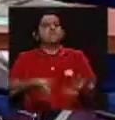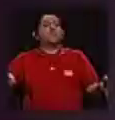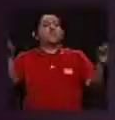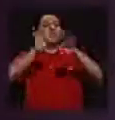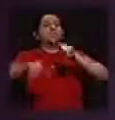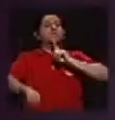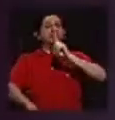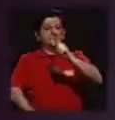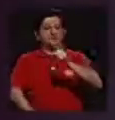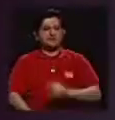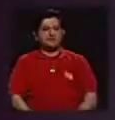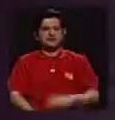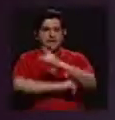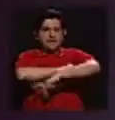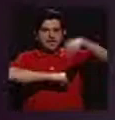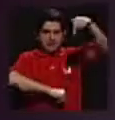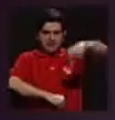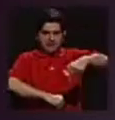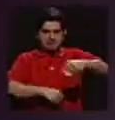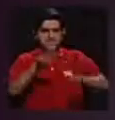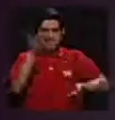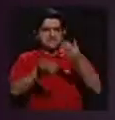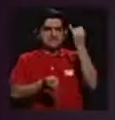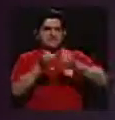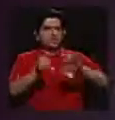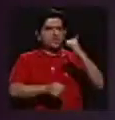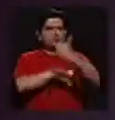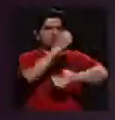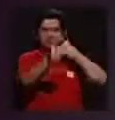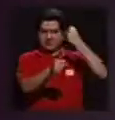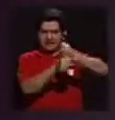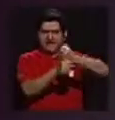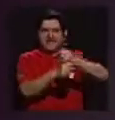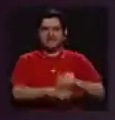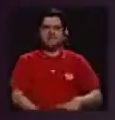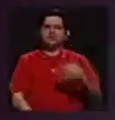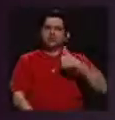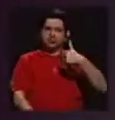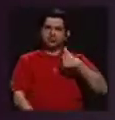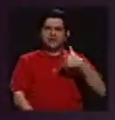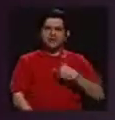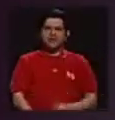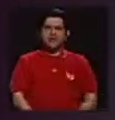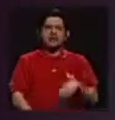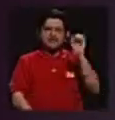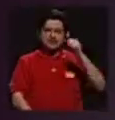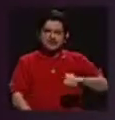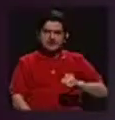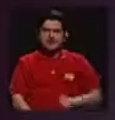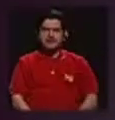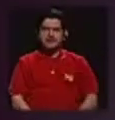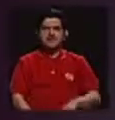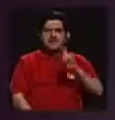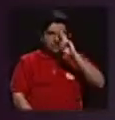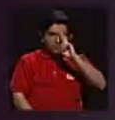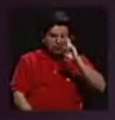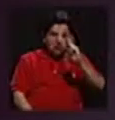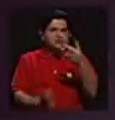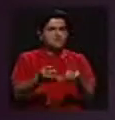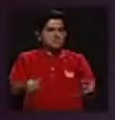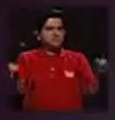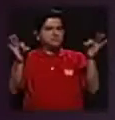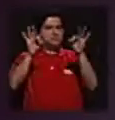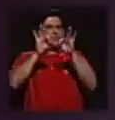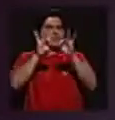importante mencionar que en el país, quizás en los últimos 10 años, ha habido un reconocimiento bastante